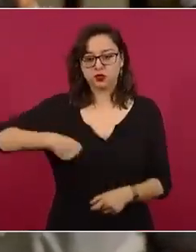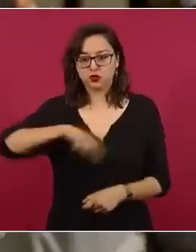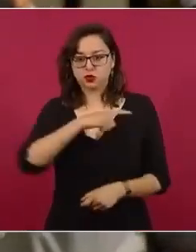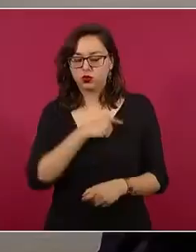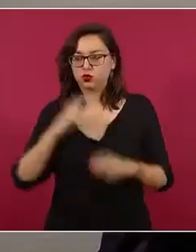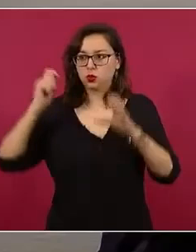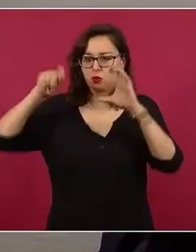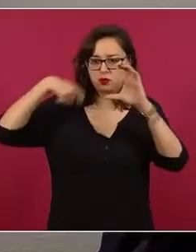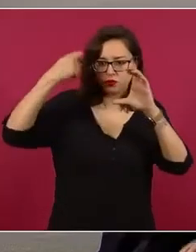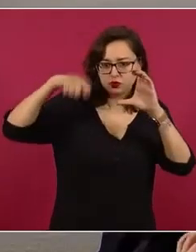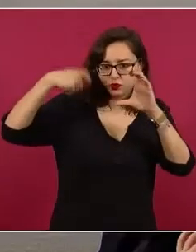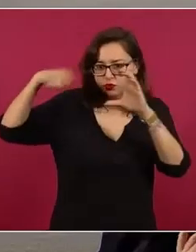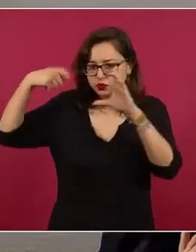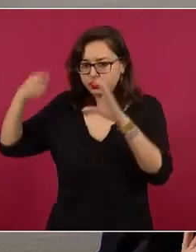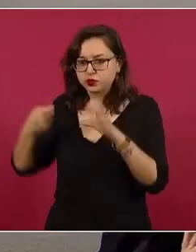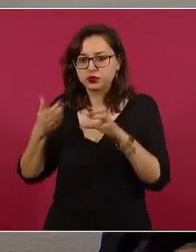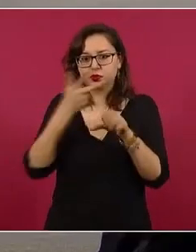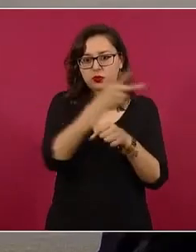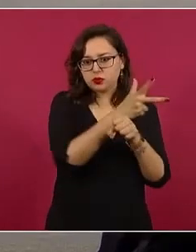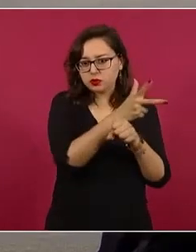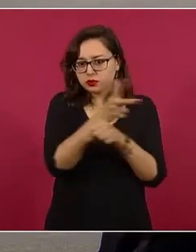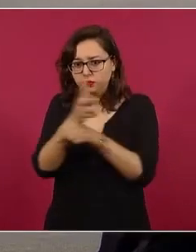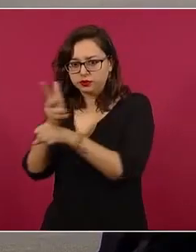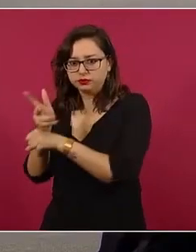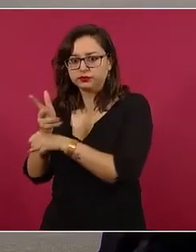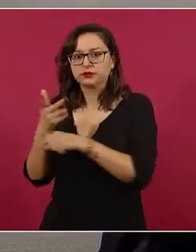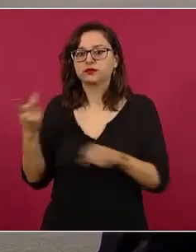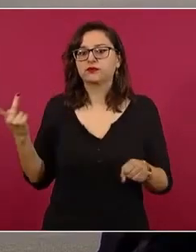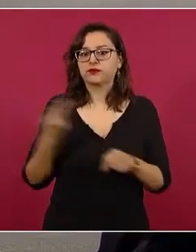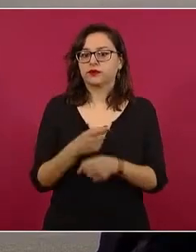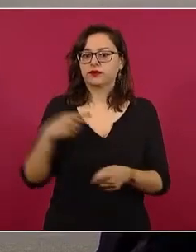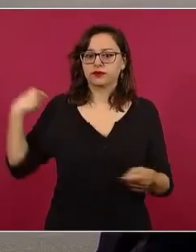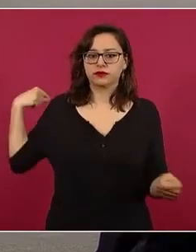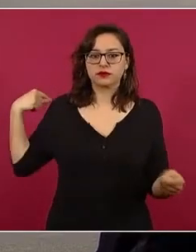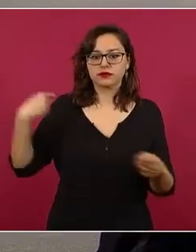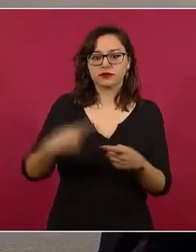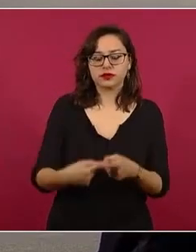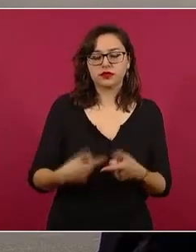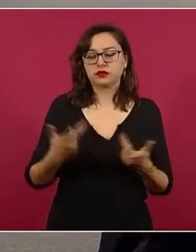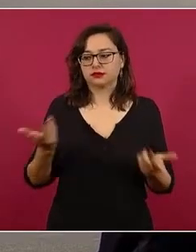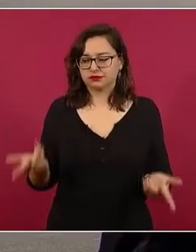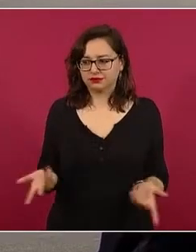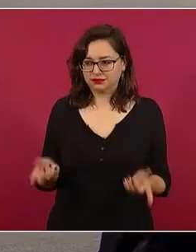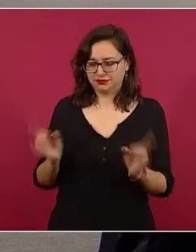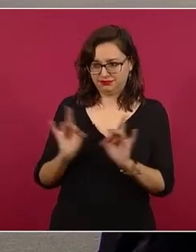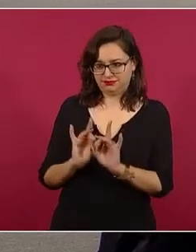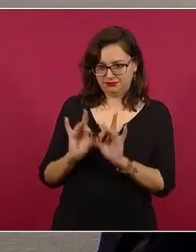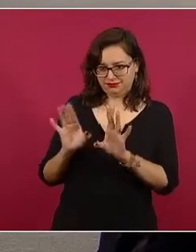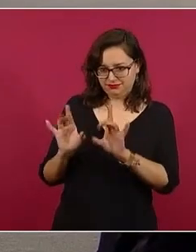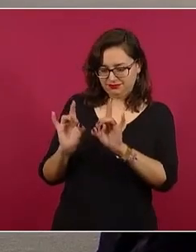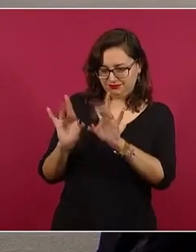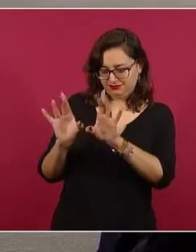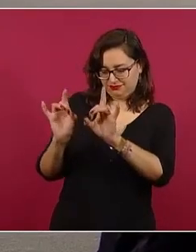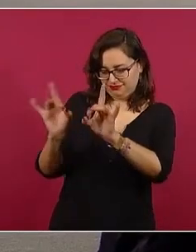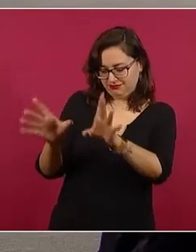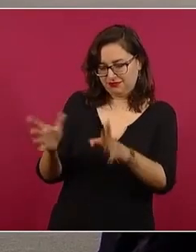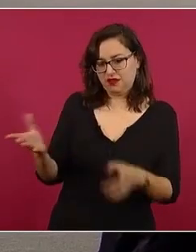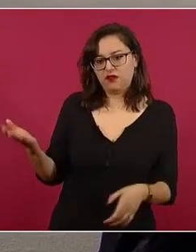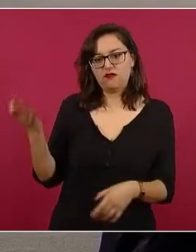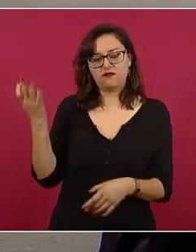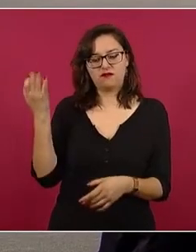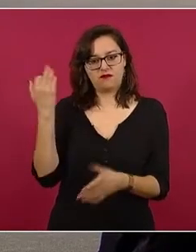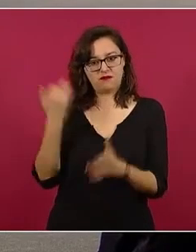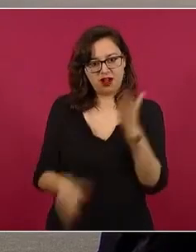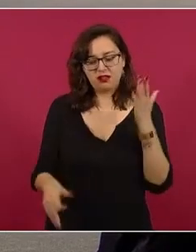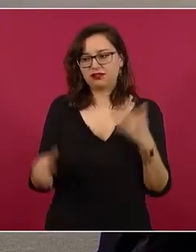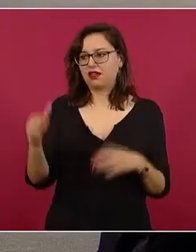incluso de cómo se han celebrado los últimos comicios en el STUNAM. Y desafortunadamente, bueno, pues hay irregularidades como